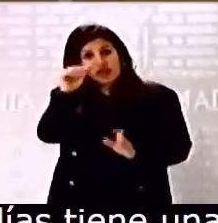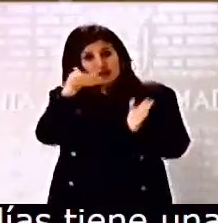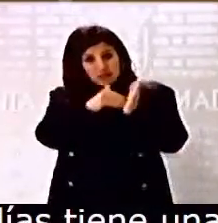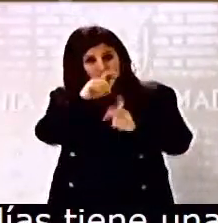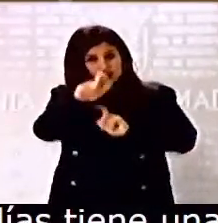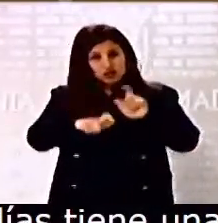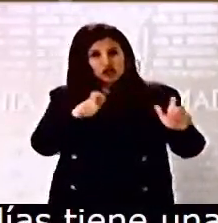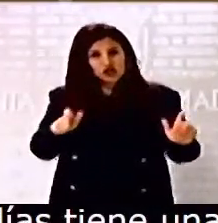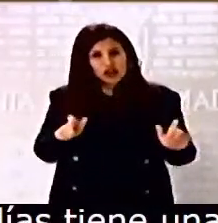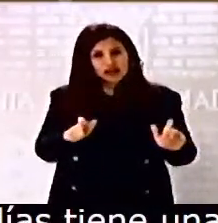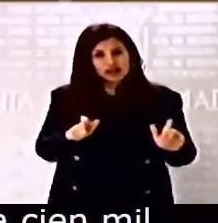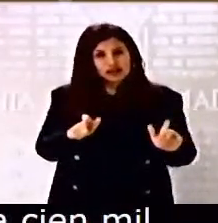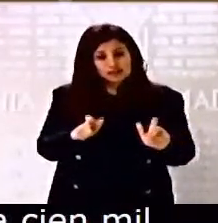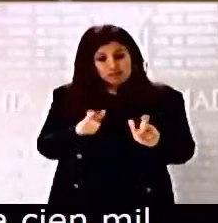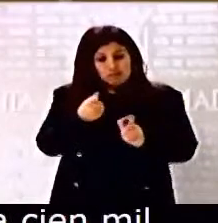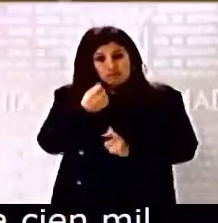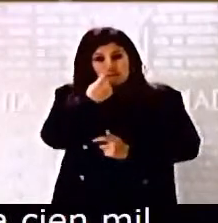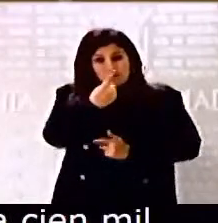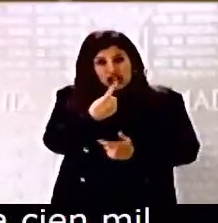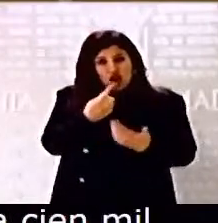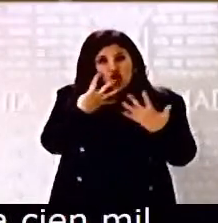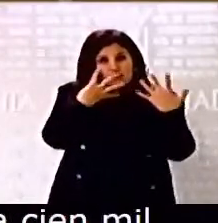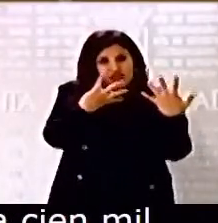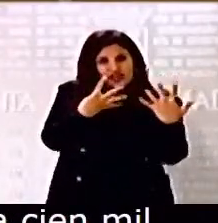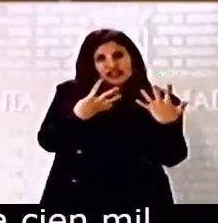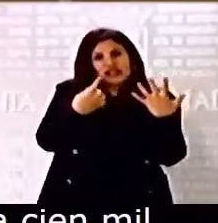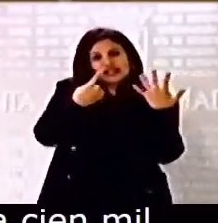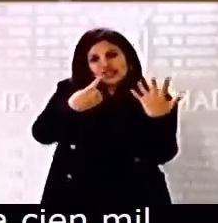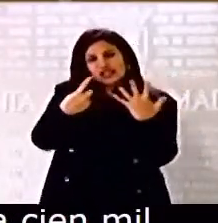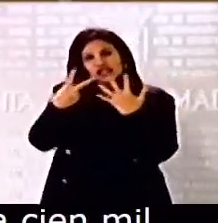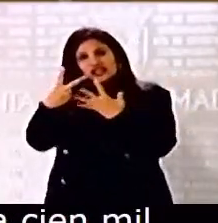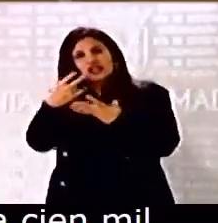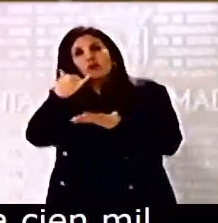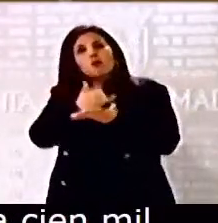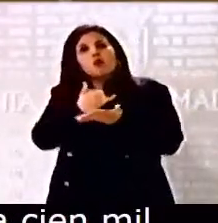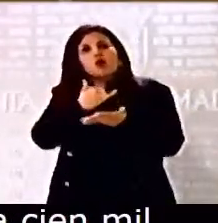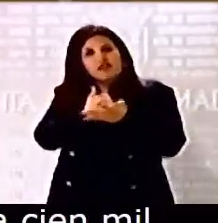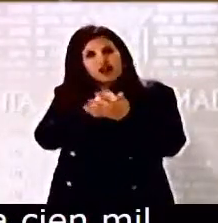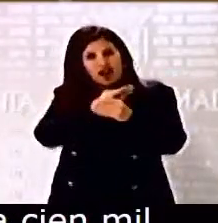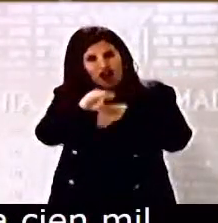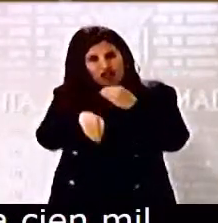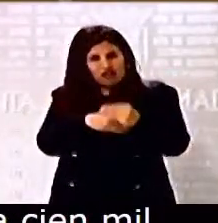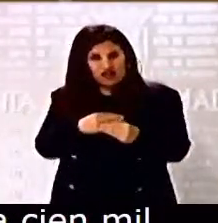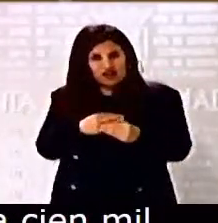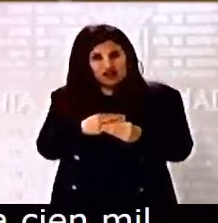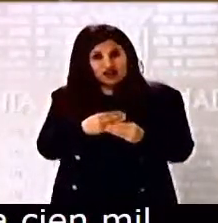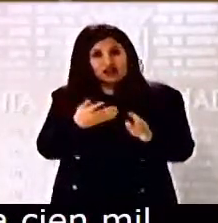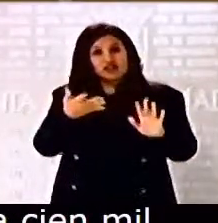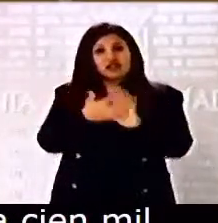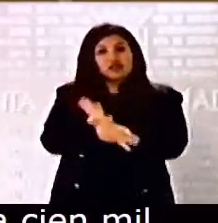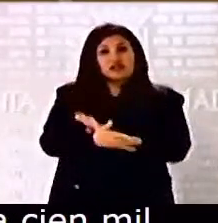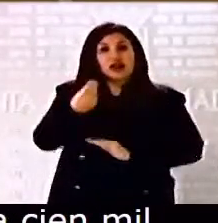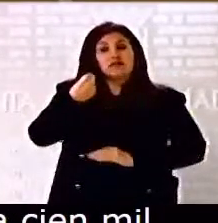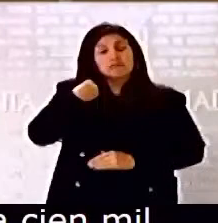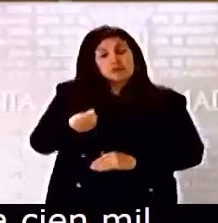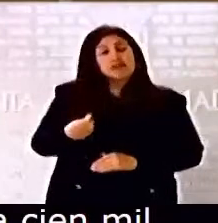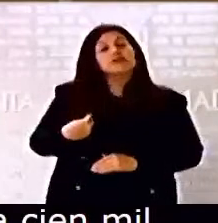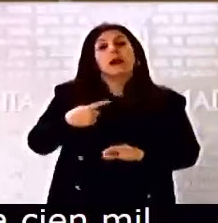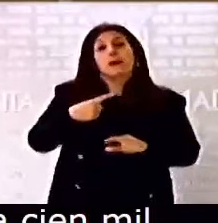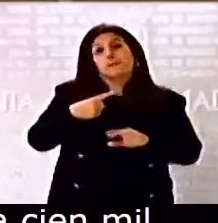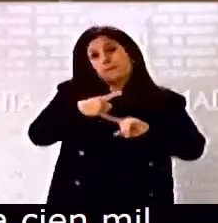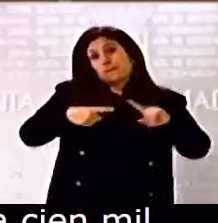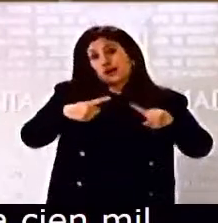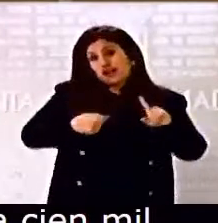de 1.967 pruebas, muy por encima de las 1.500 que realiza el